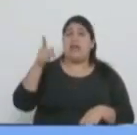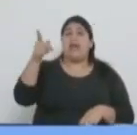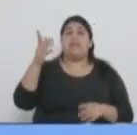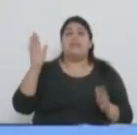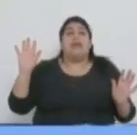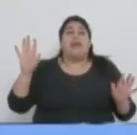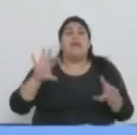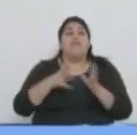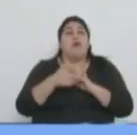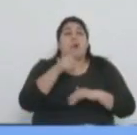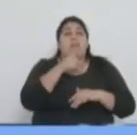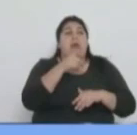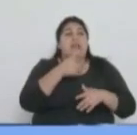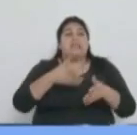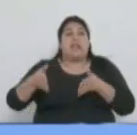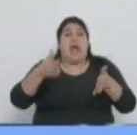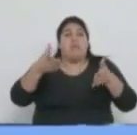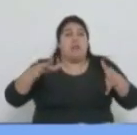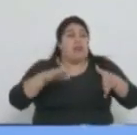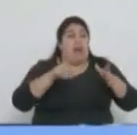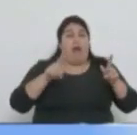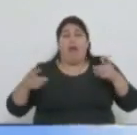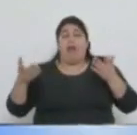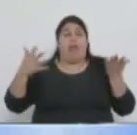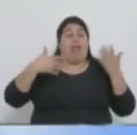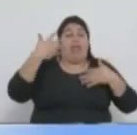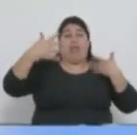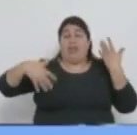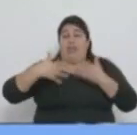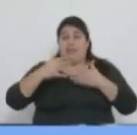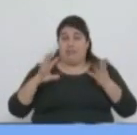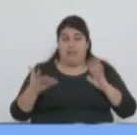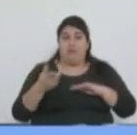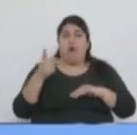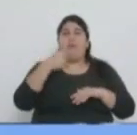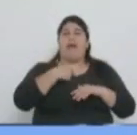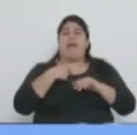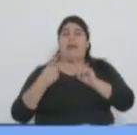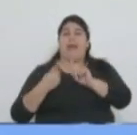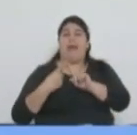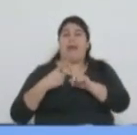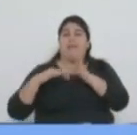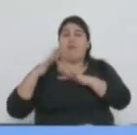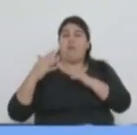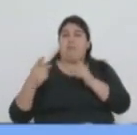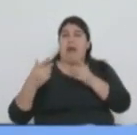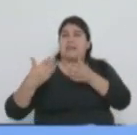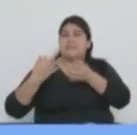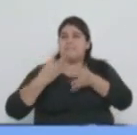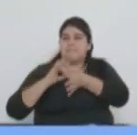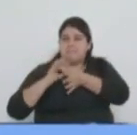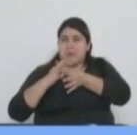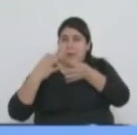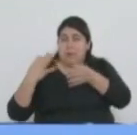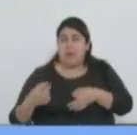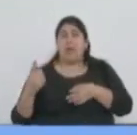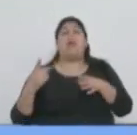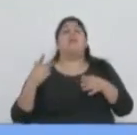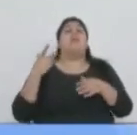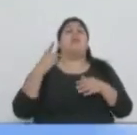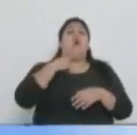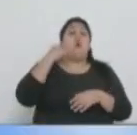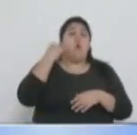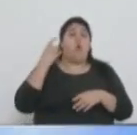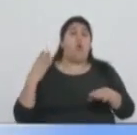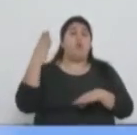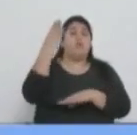la vida, no sabe qué hacer para quedar bien con la presidenta de esta casa, viaja a Jujuy, suspende sus